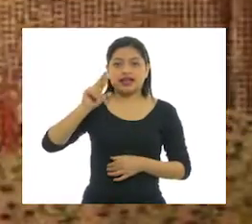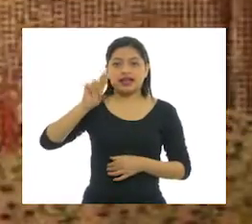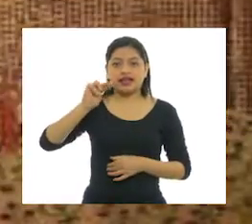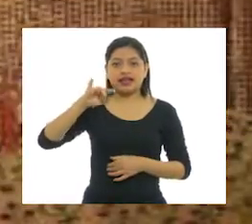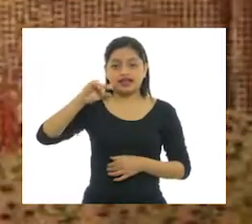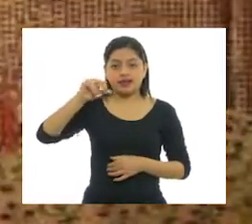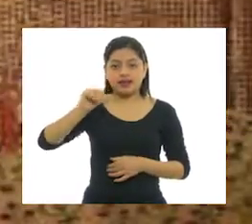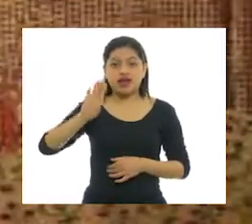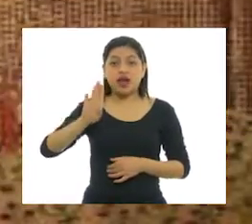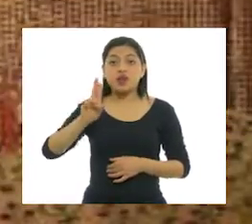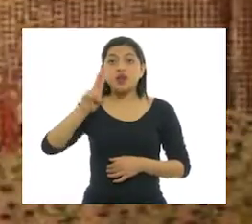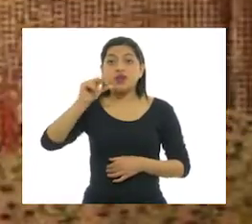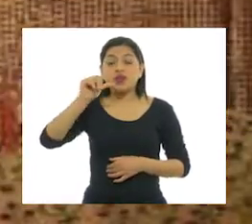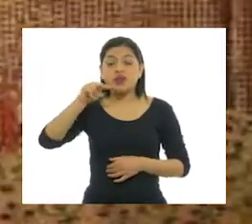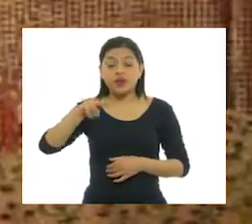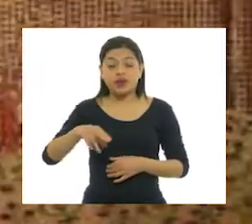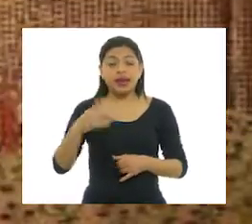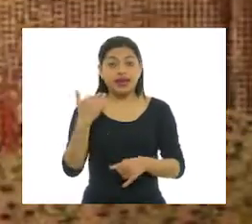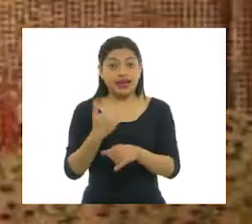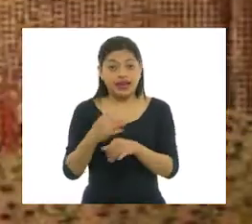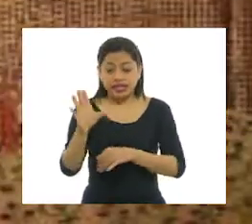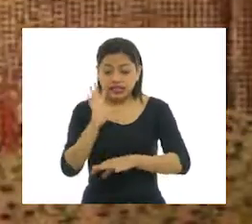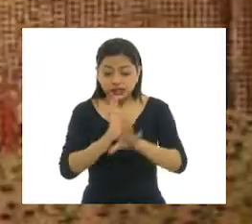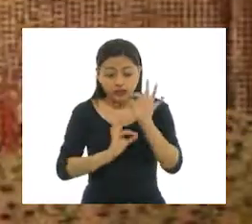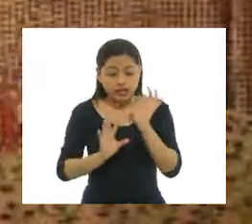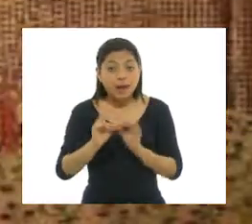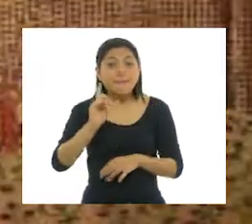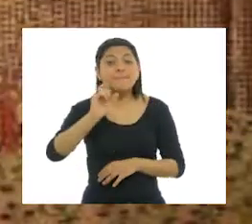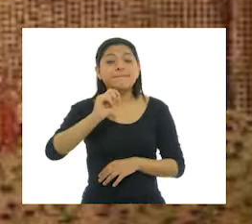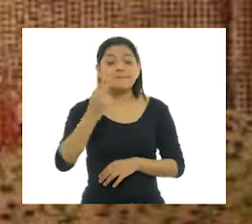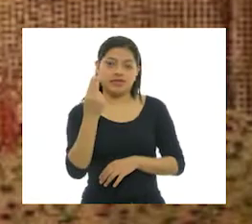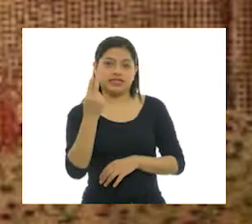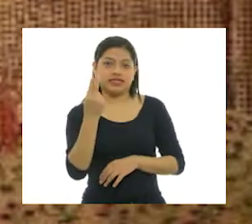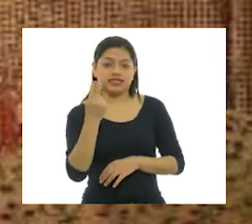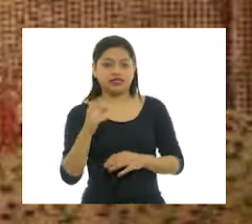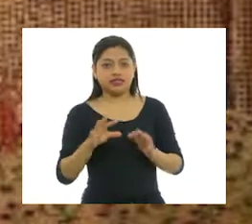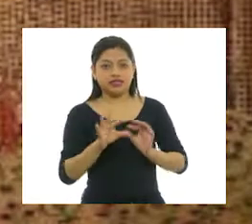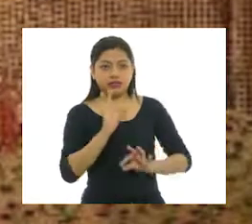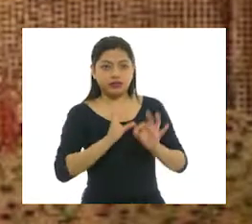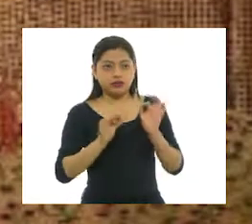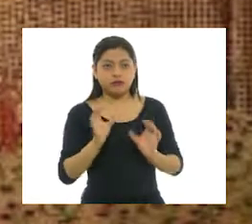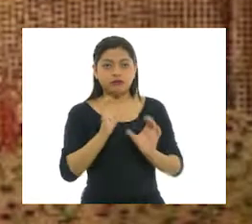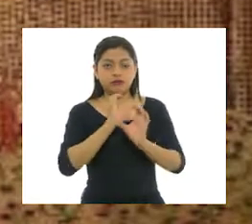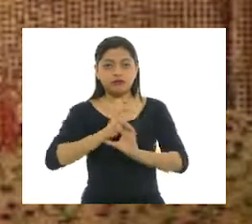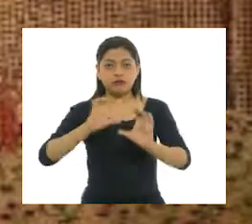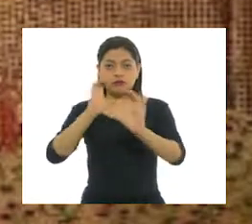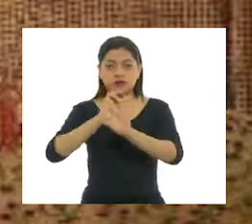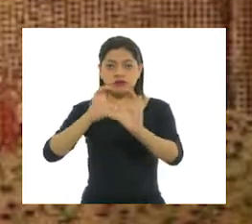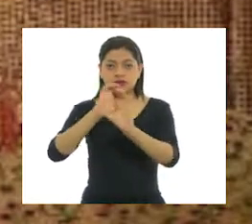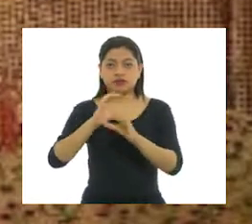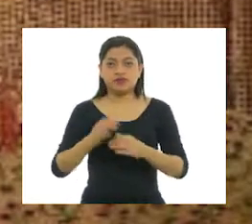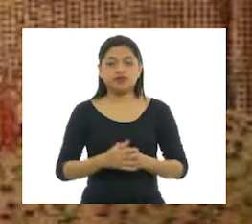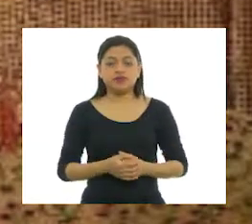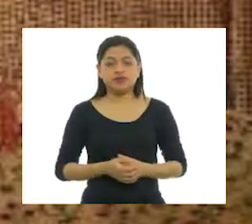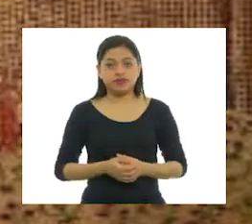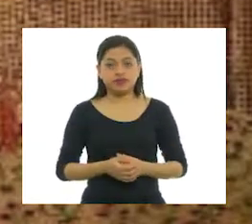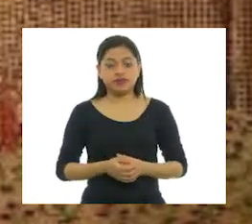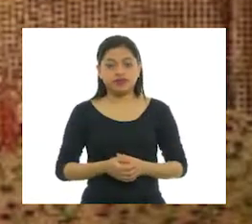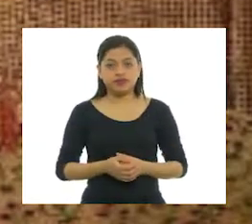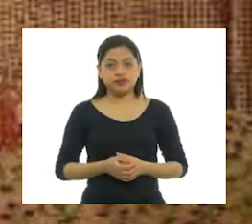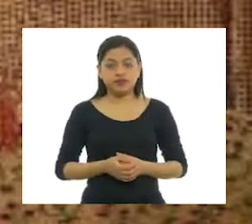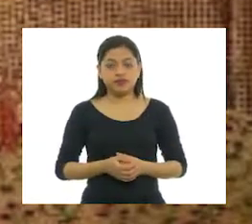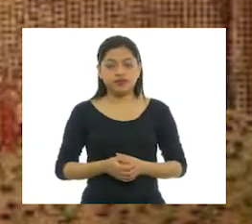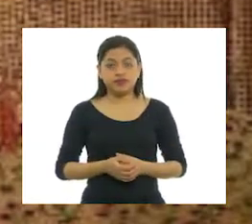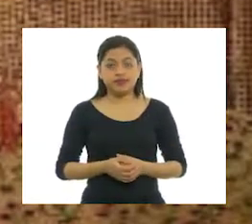Bueno, Orff solo va a seleccionar 25 poemas, siendo el ¡Oh, fortuna!